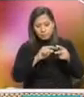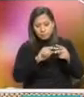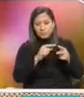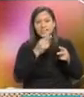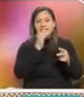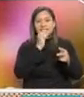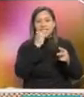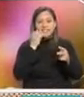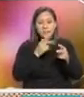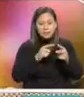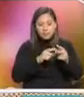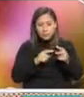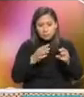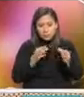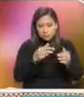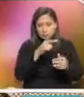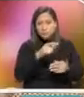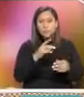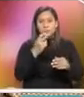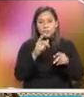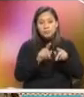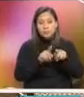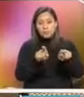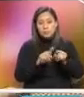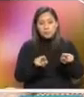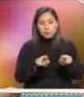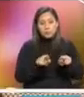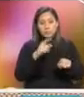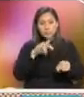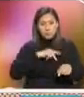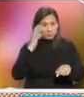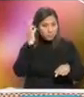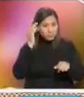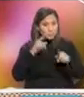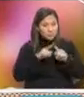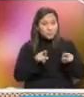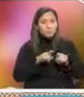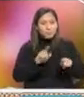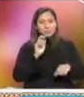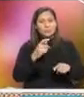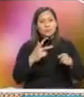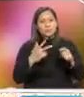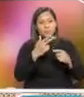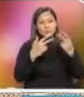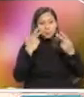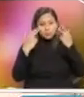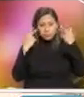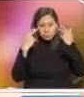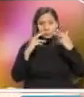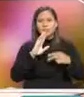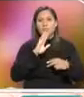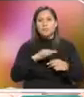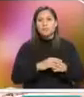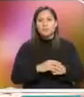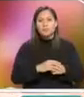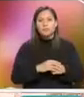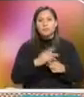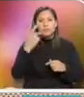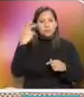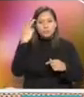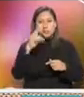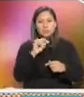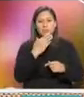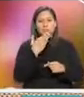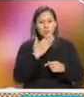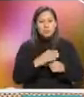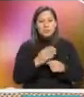que las puntas se abran. Si tu cabello se le abren las puntas constantemente, es que te están cortando o te estás cortando con las tijeras que no son adecuadas.